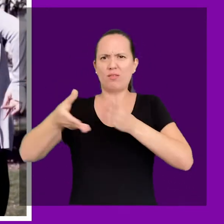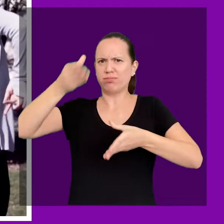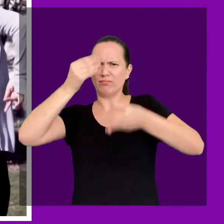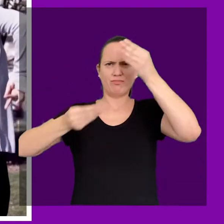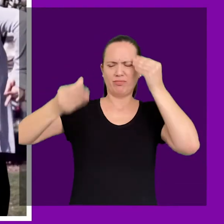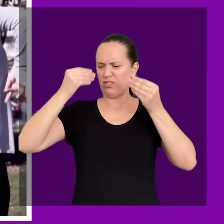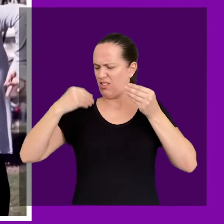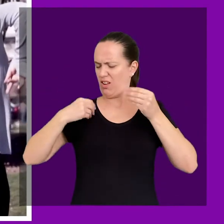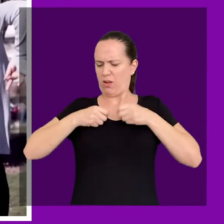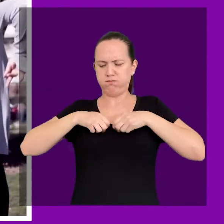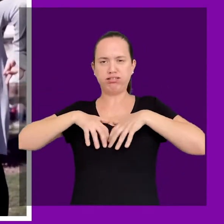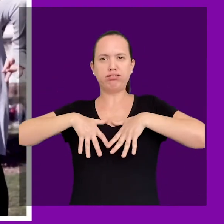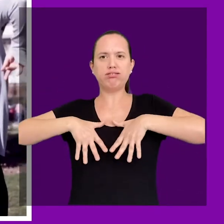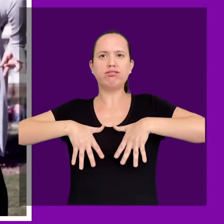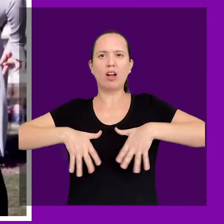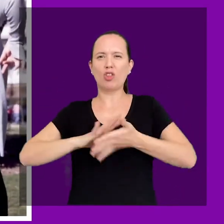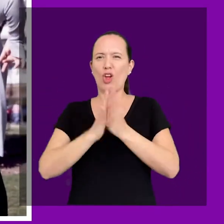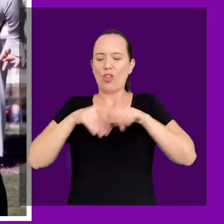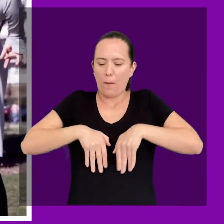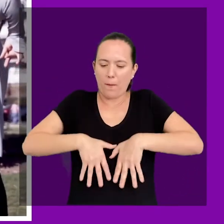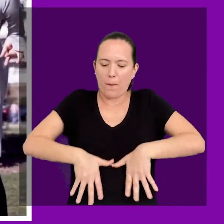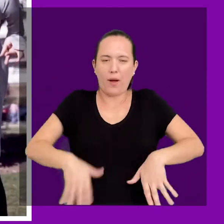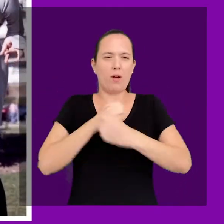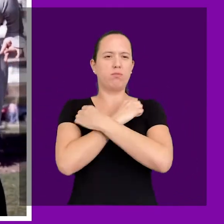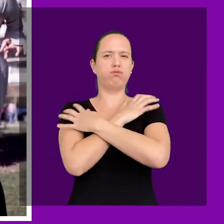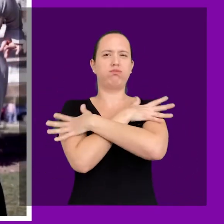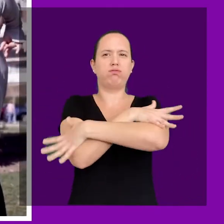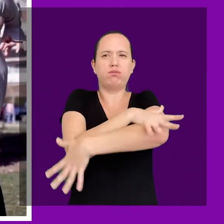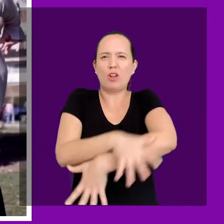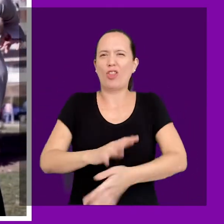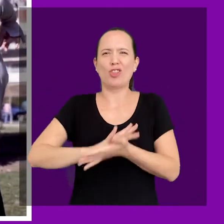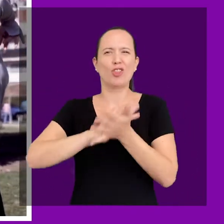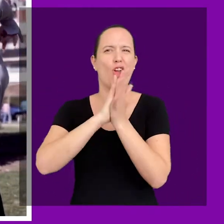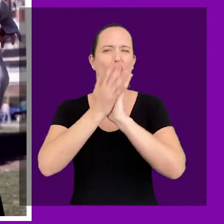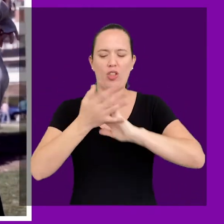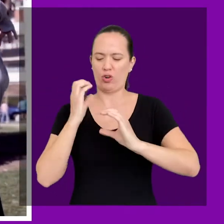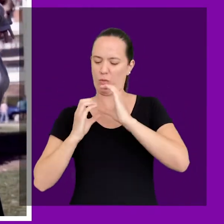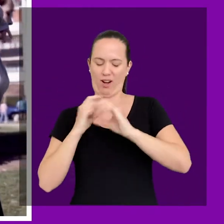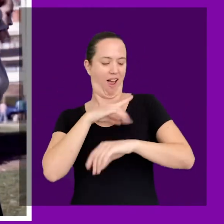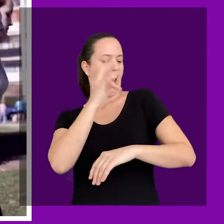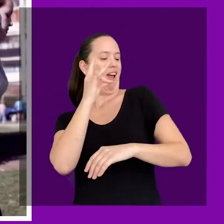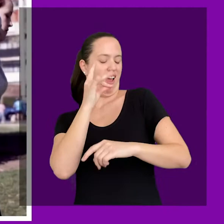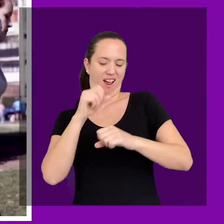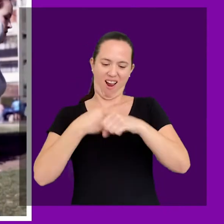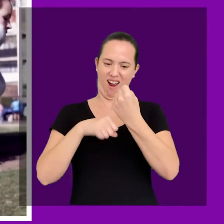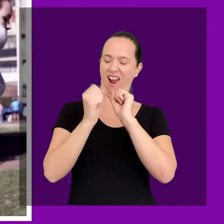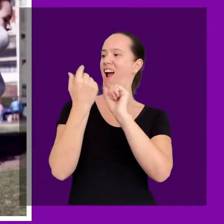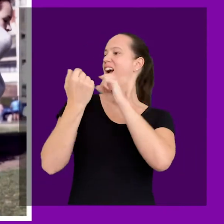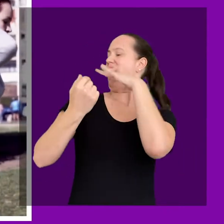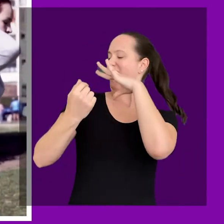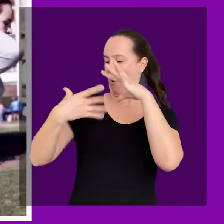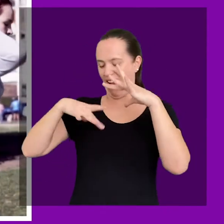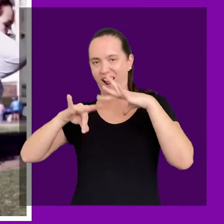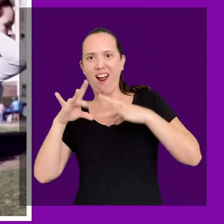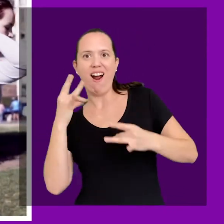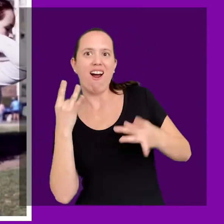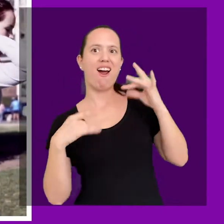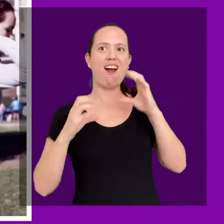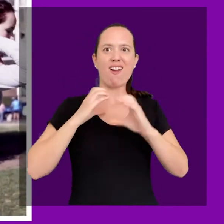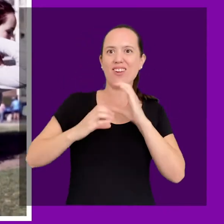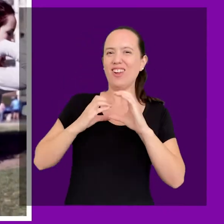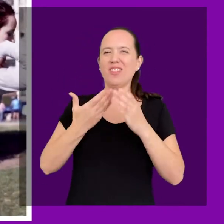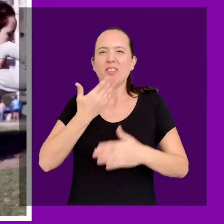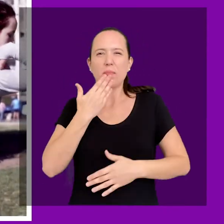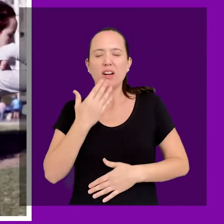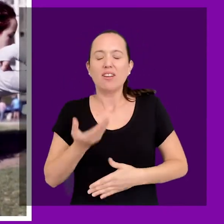dejando que el movimiento de la columna se irradie al resto del cuerpo, generando un diálogo entre las diferentes partes. Ahora que